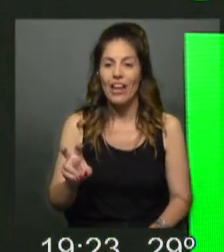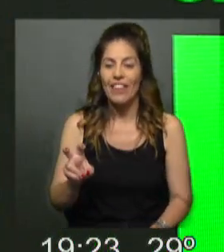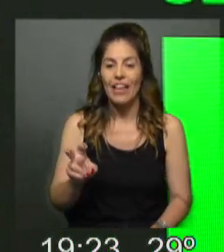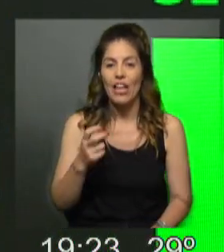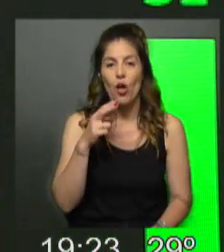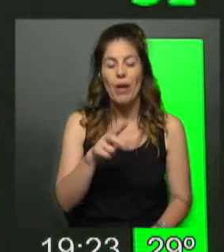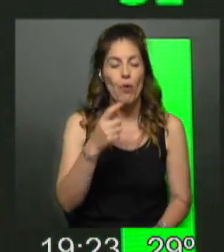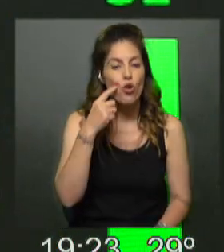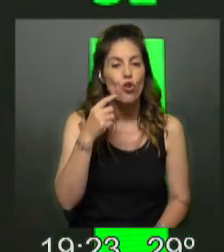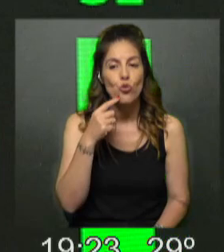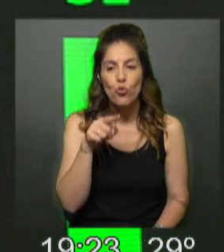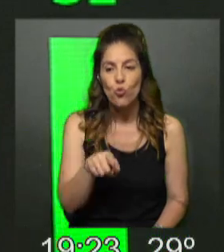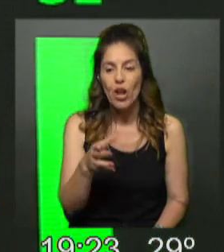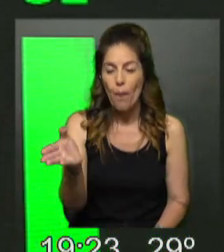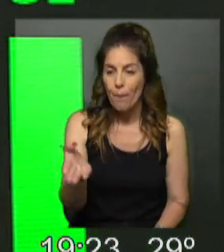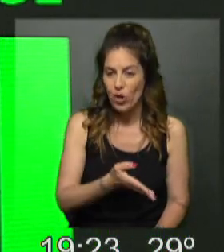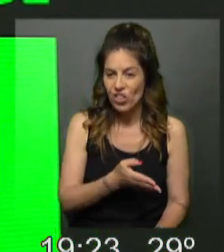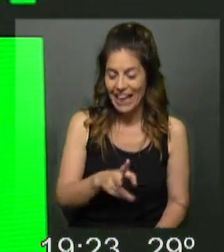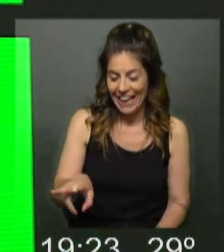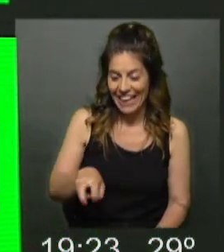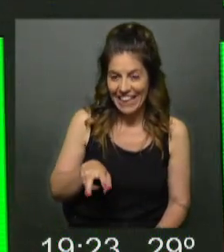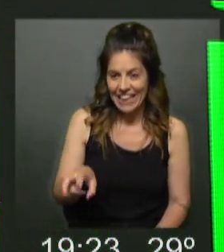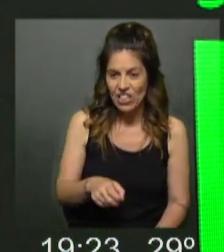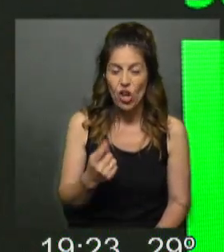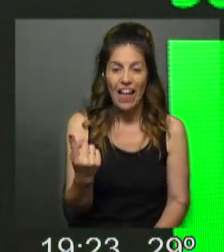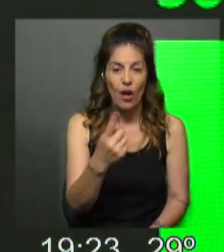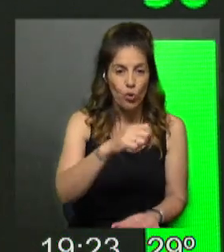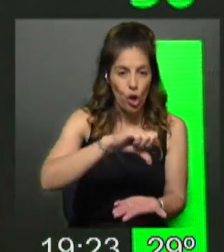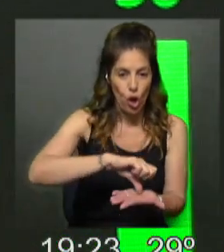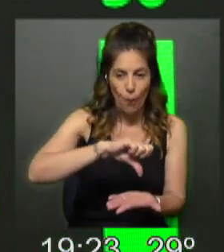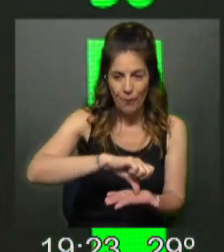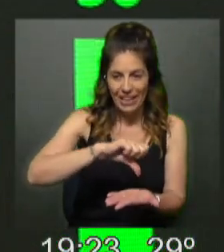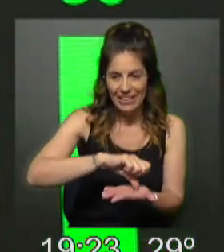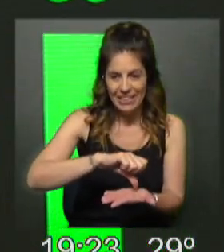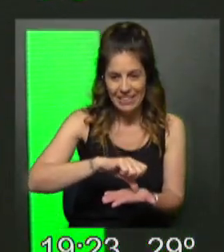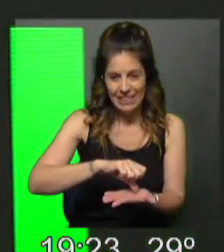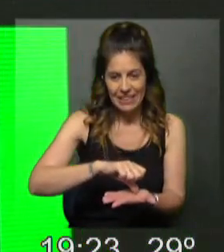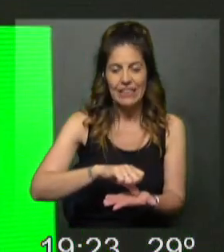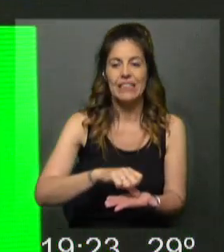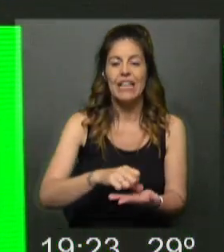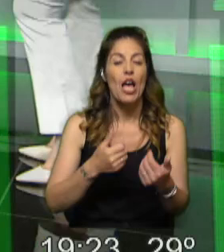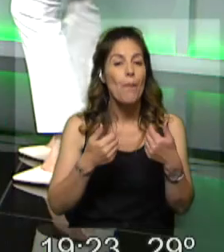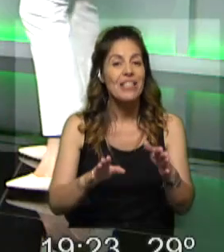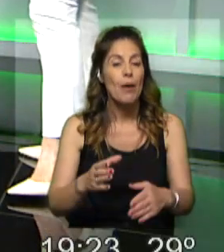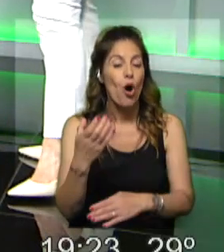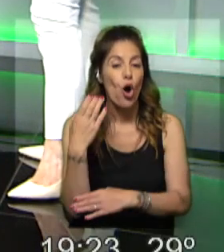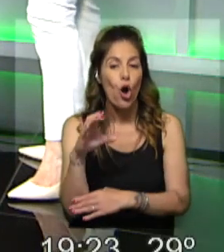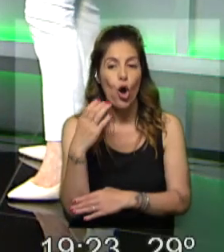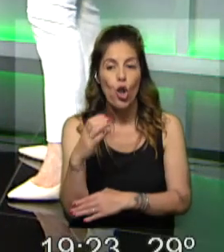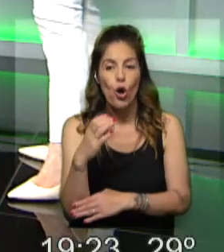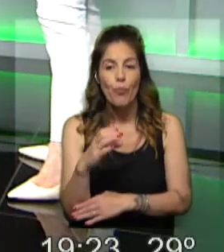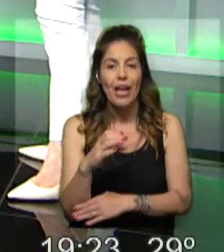números son justamente el porcentaje del ingreso de cada país que se apropia ese deil por ejemplo empezamos en Colombia que es el más